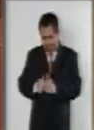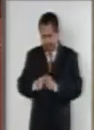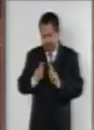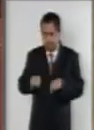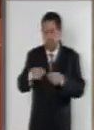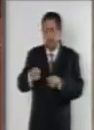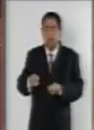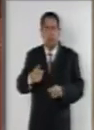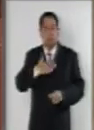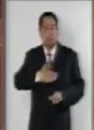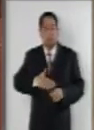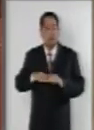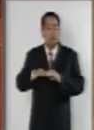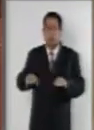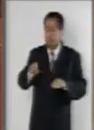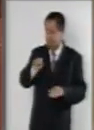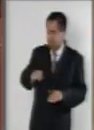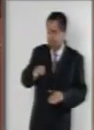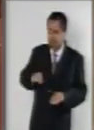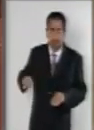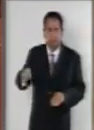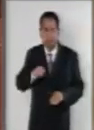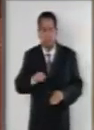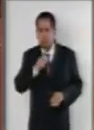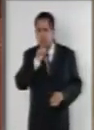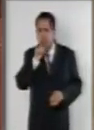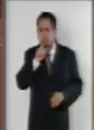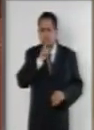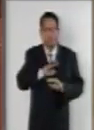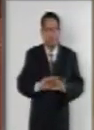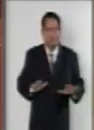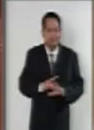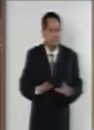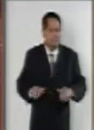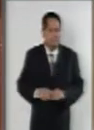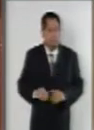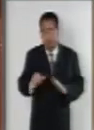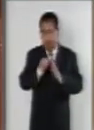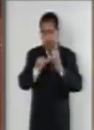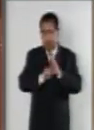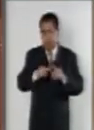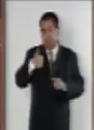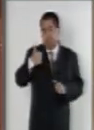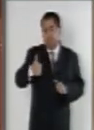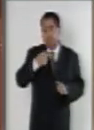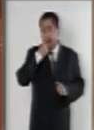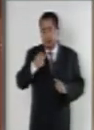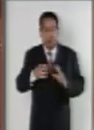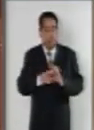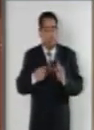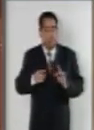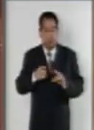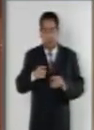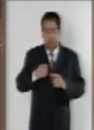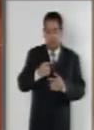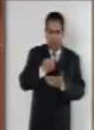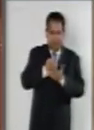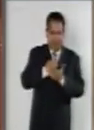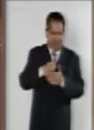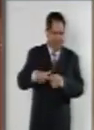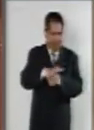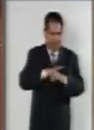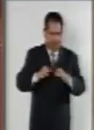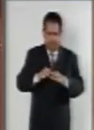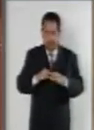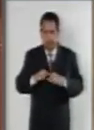con justicia entre la población? No hay nada. El artículo 6 se define que las zonas económicas